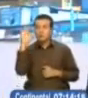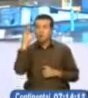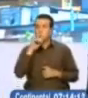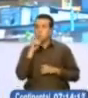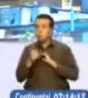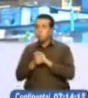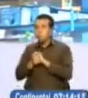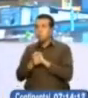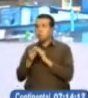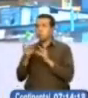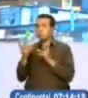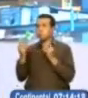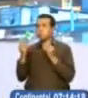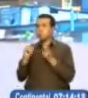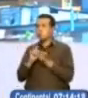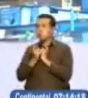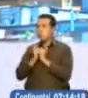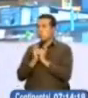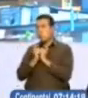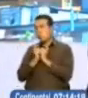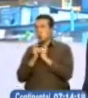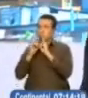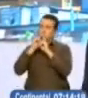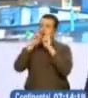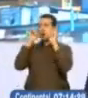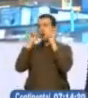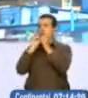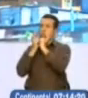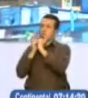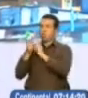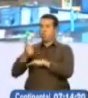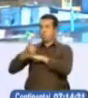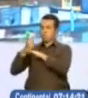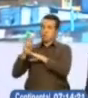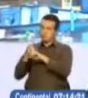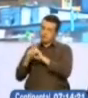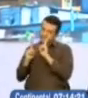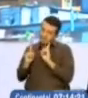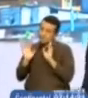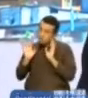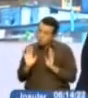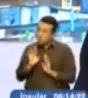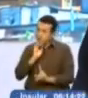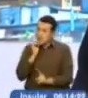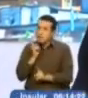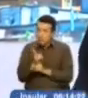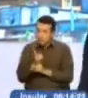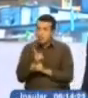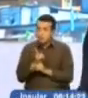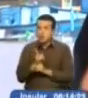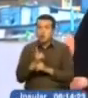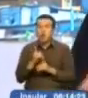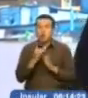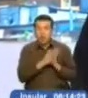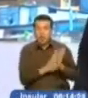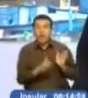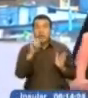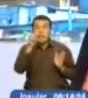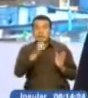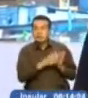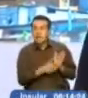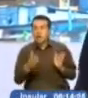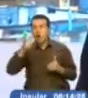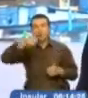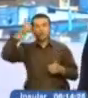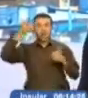detrás, en fin, y que hay una recomposición de las élites, etcétera. Eso es otra discusión, pero lo que es cierto es que el cómo estaban estructurados los